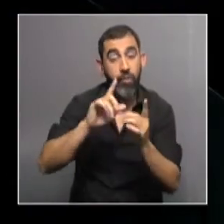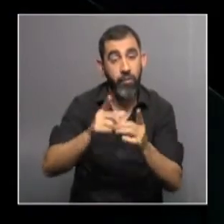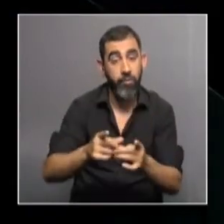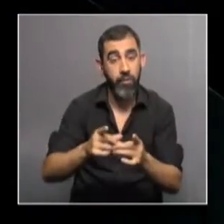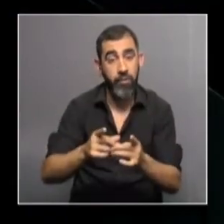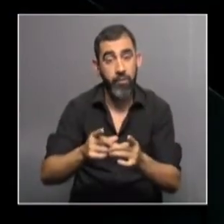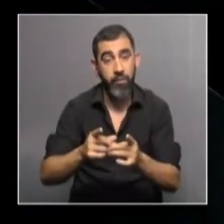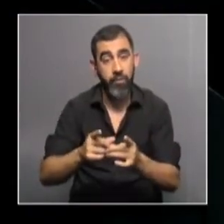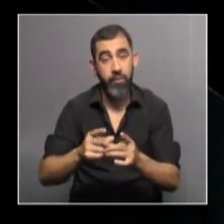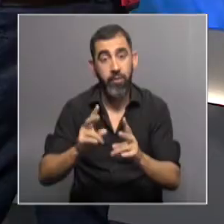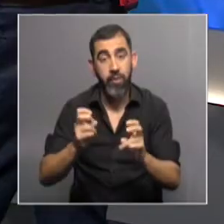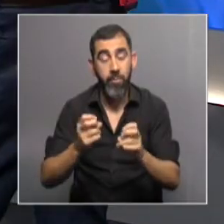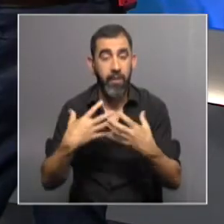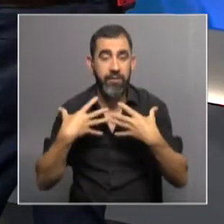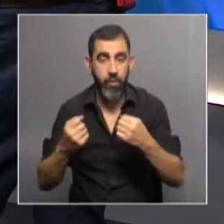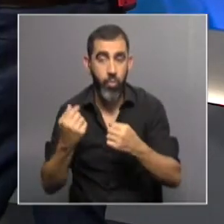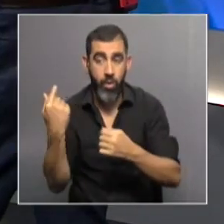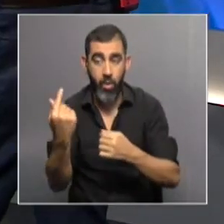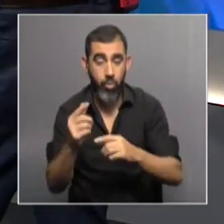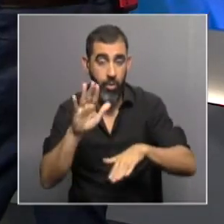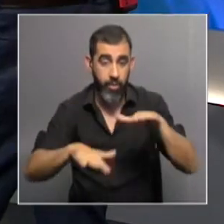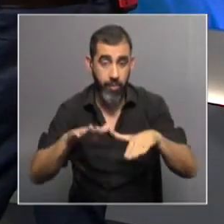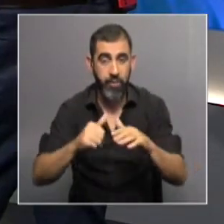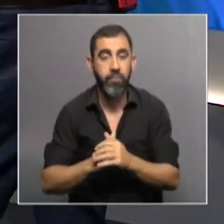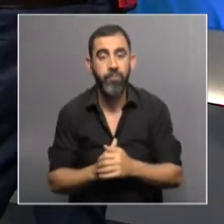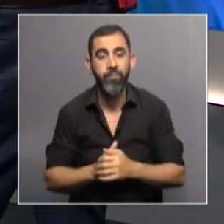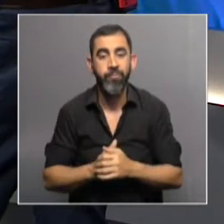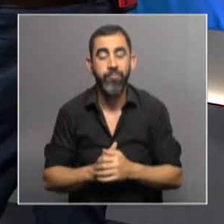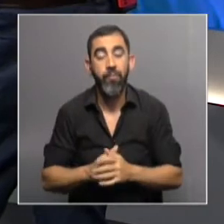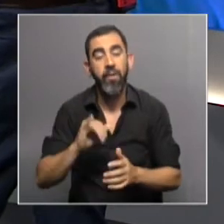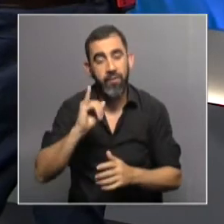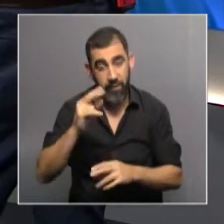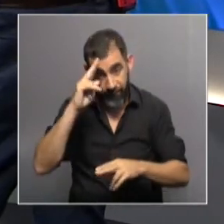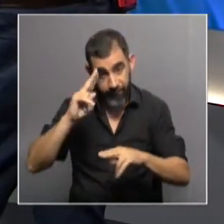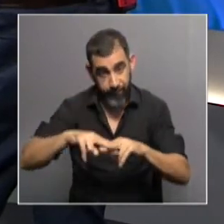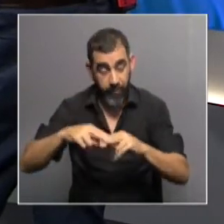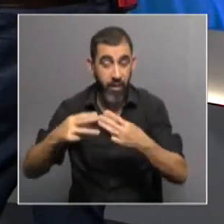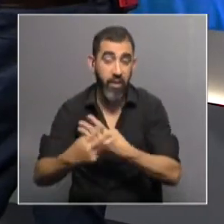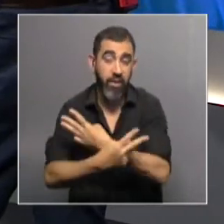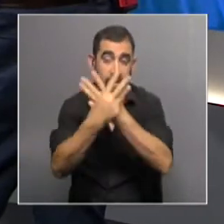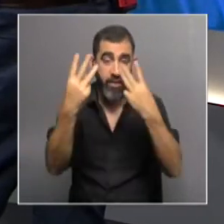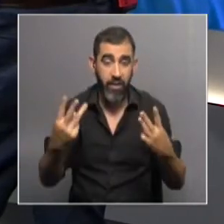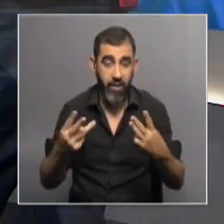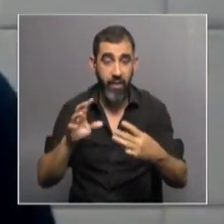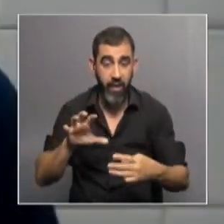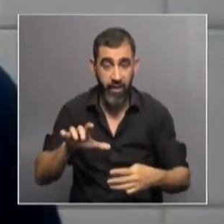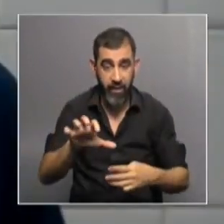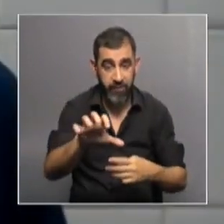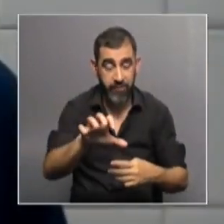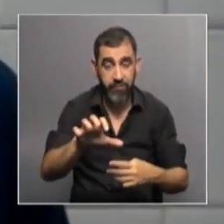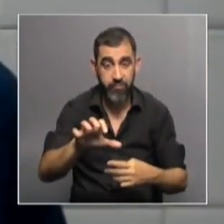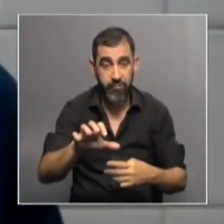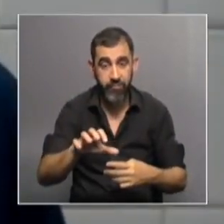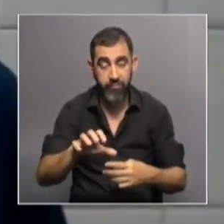de alguna manera vinculado al prestador de salud? Sí las enfermedades en general las oncológicas en particular son